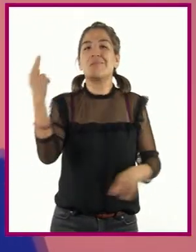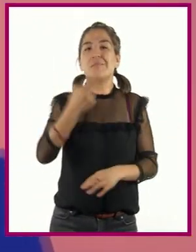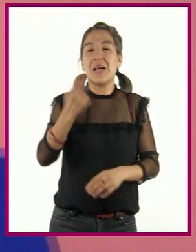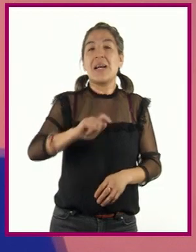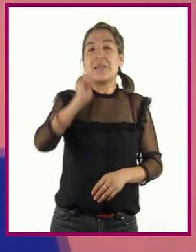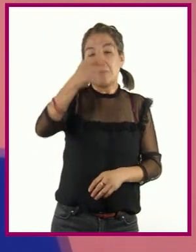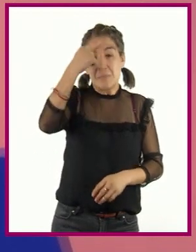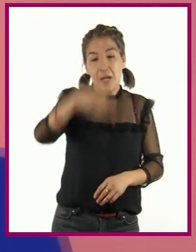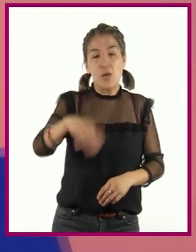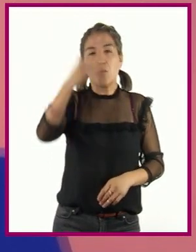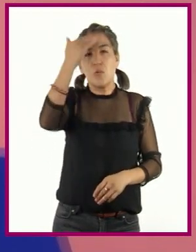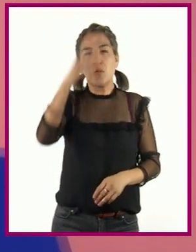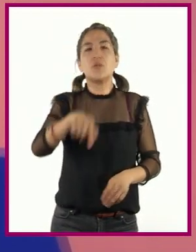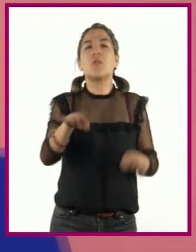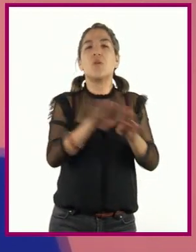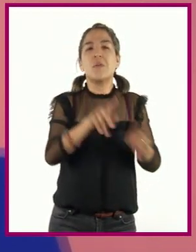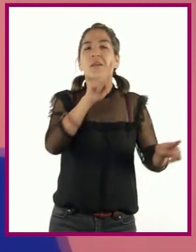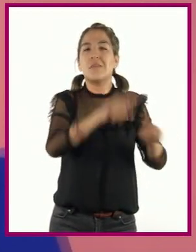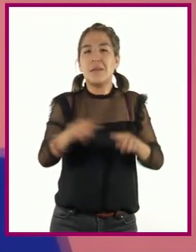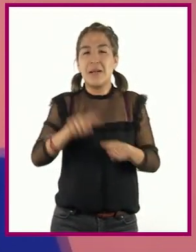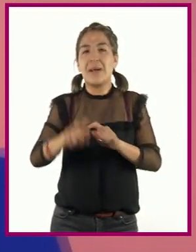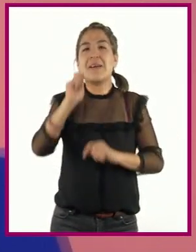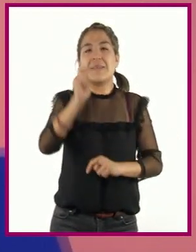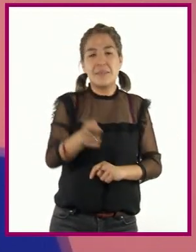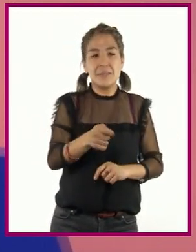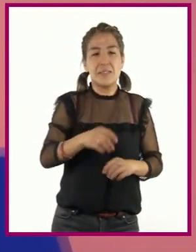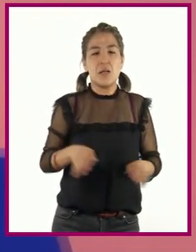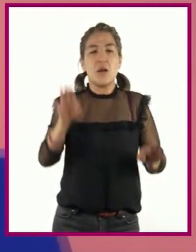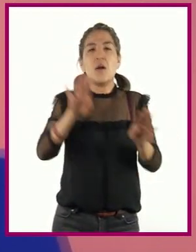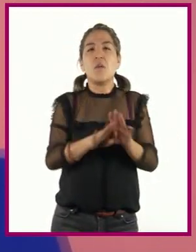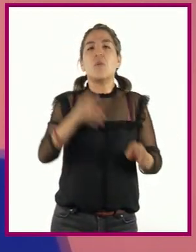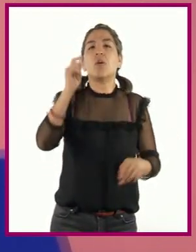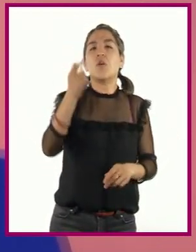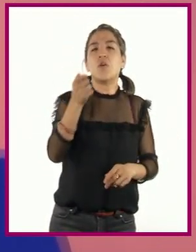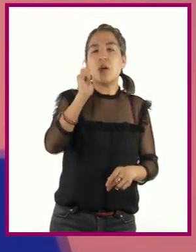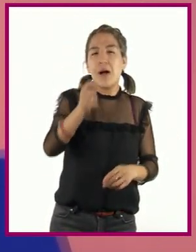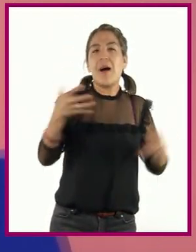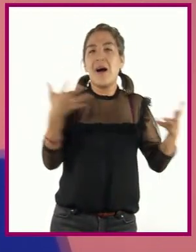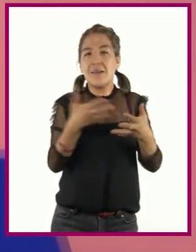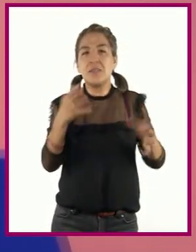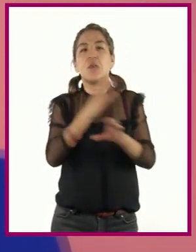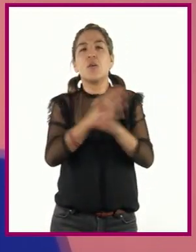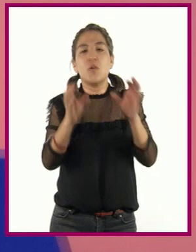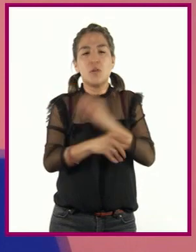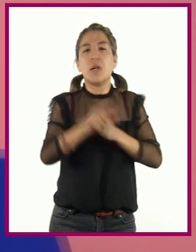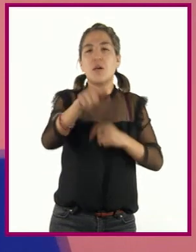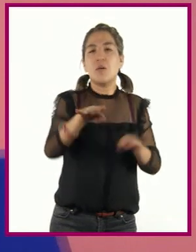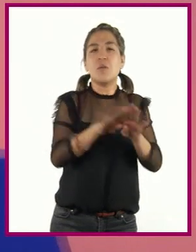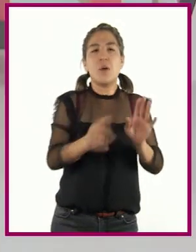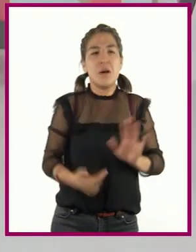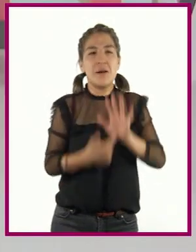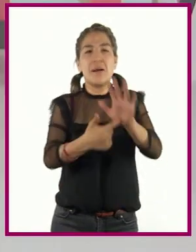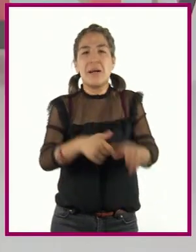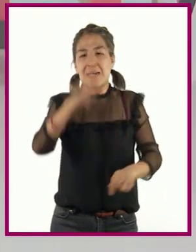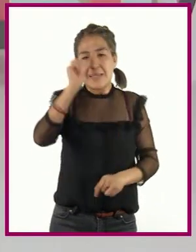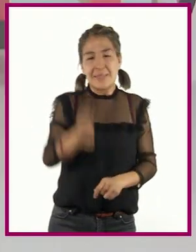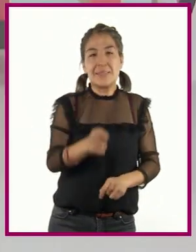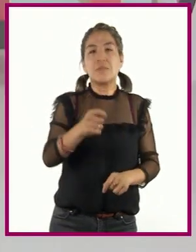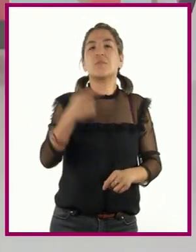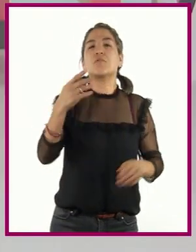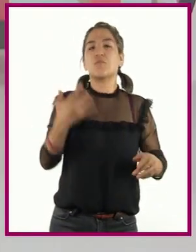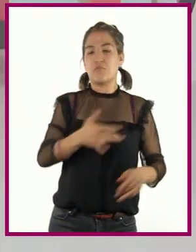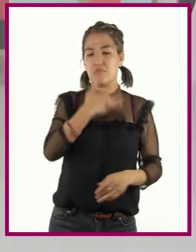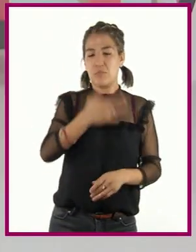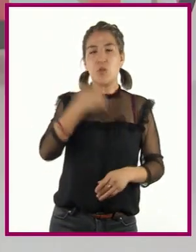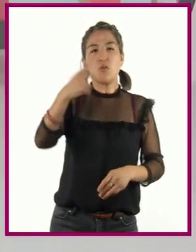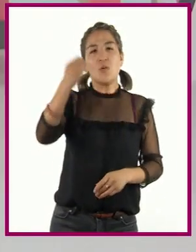necesita para una mesa redonda puede ser útil siempre y cuando respalde nuestra postura o sirva para rebatir la postura